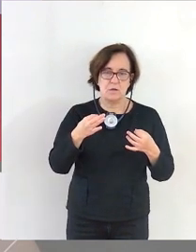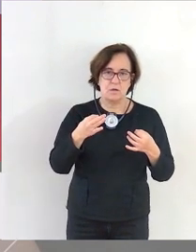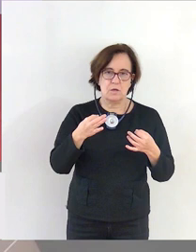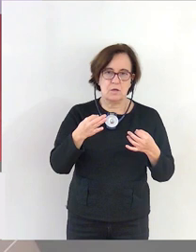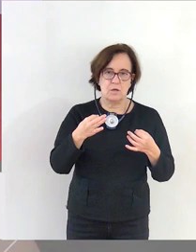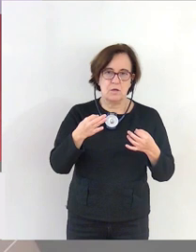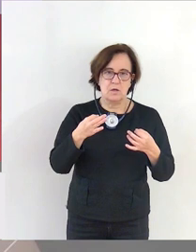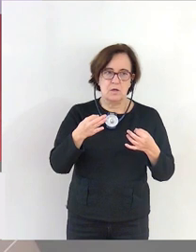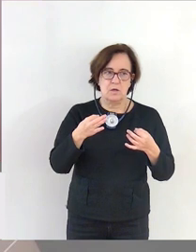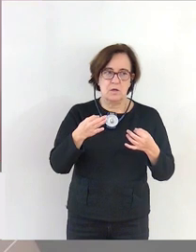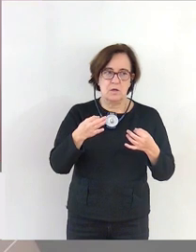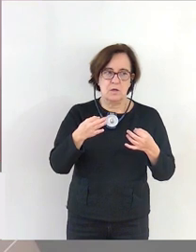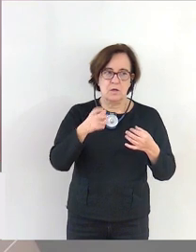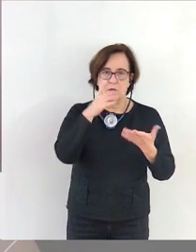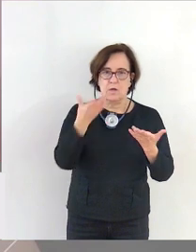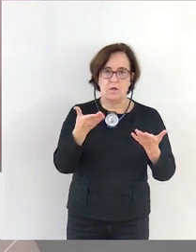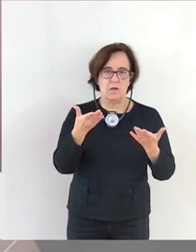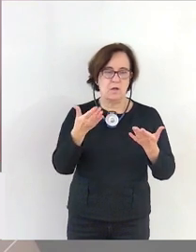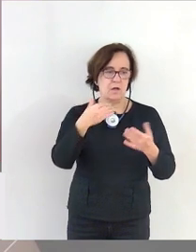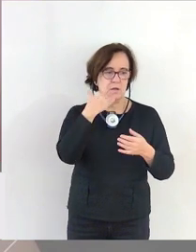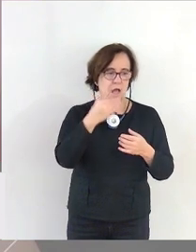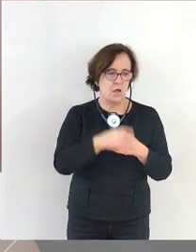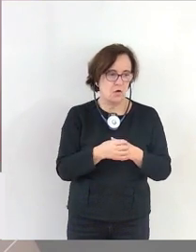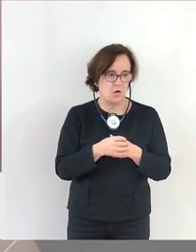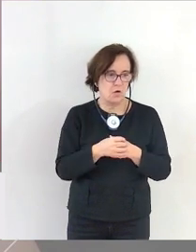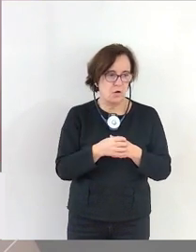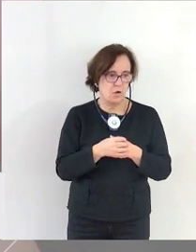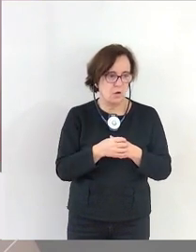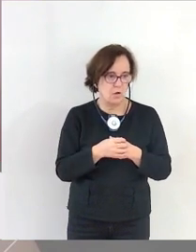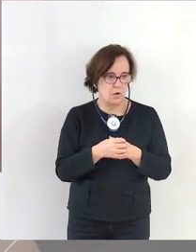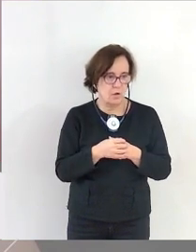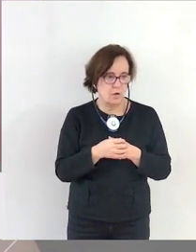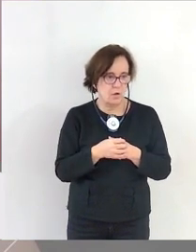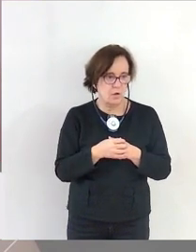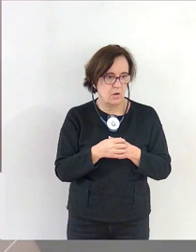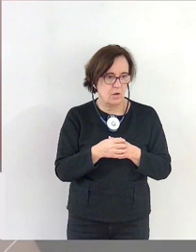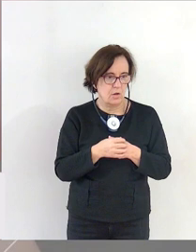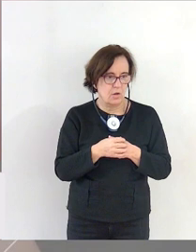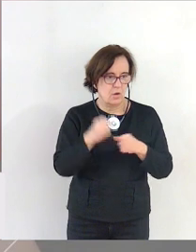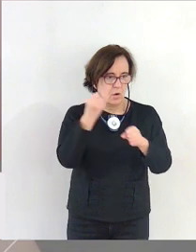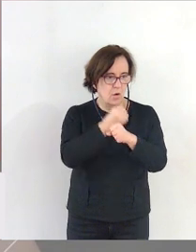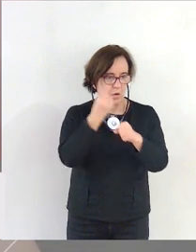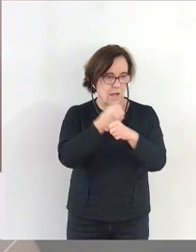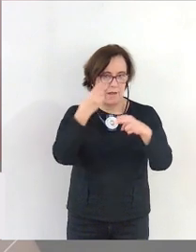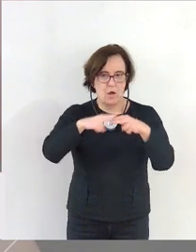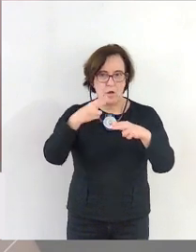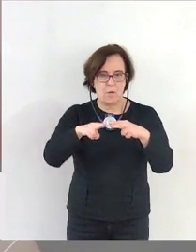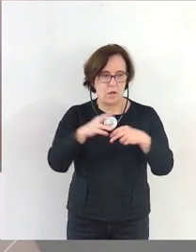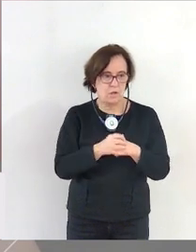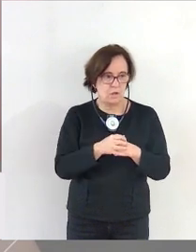energético Es algo es un ejercicio político Vale y en ese